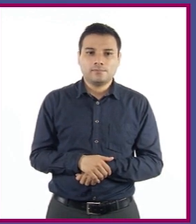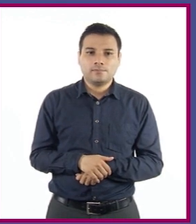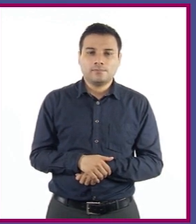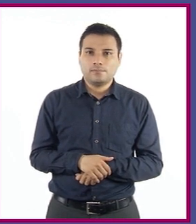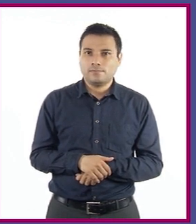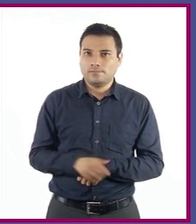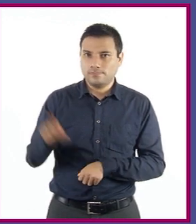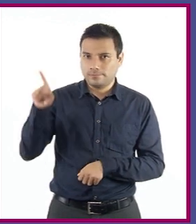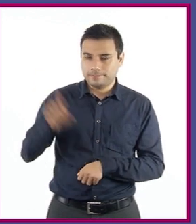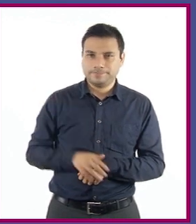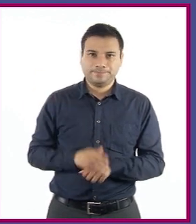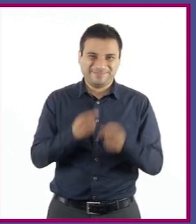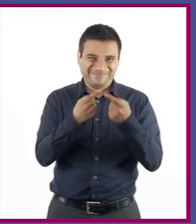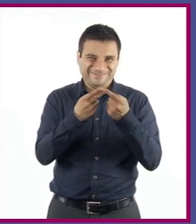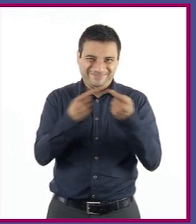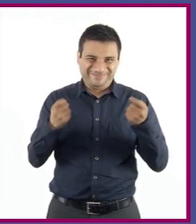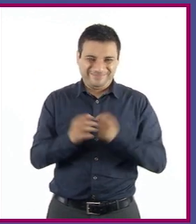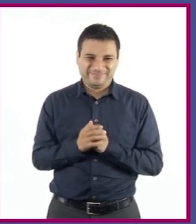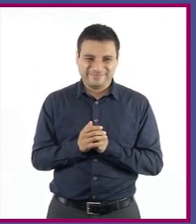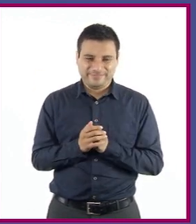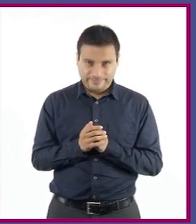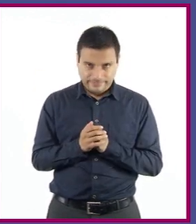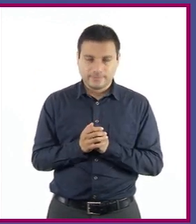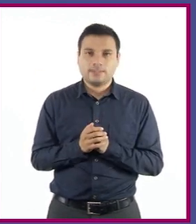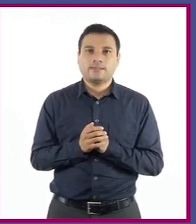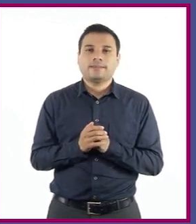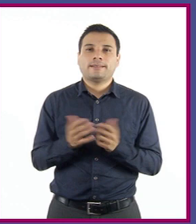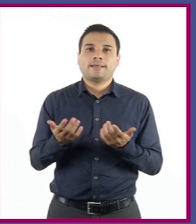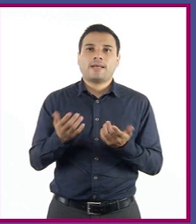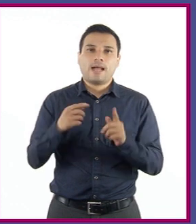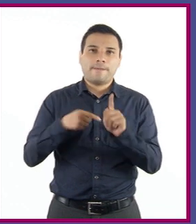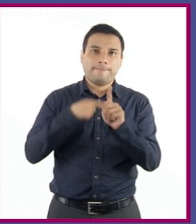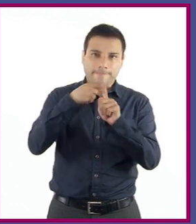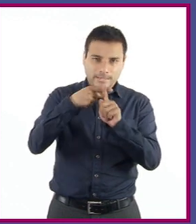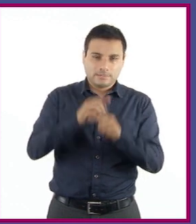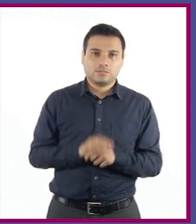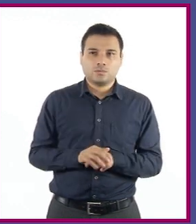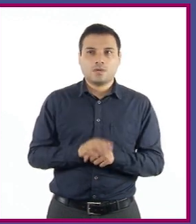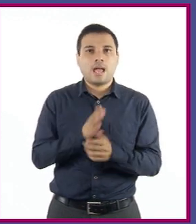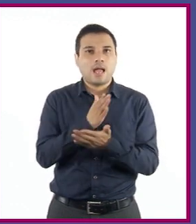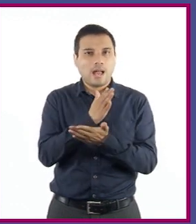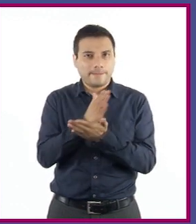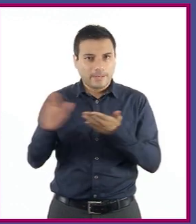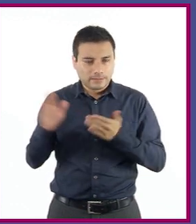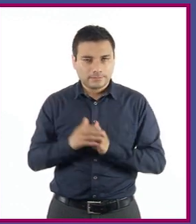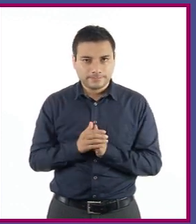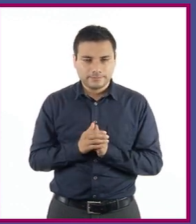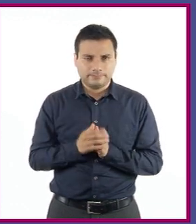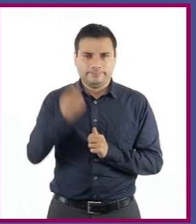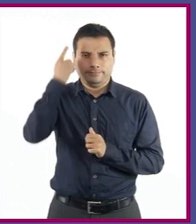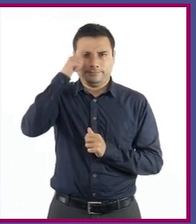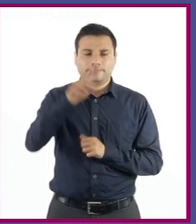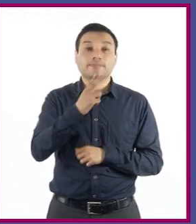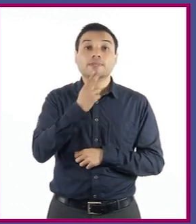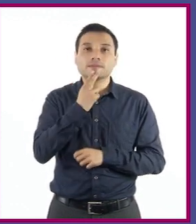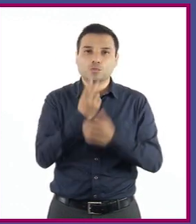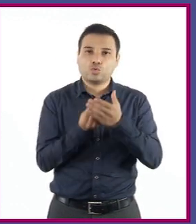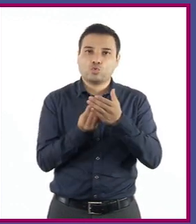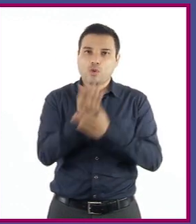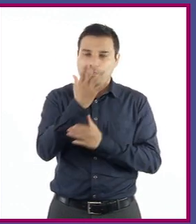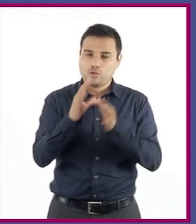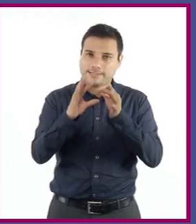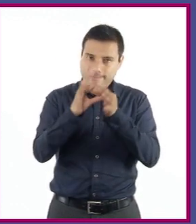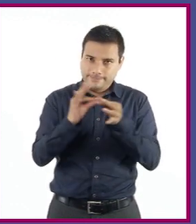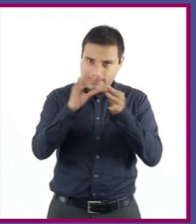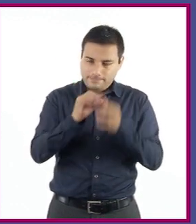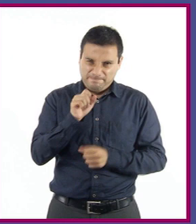Aquí, el adverbio además y la frase por otra parte se usaron para agregar datos sobre el tema,